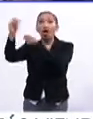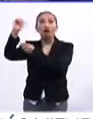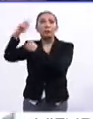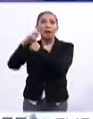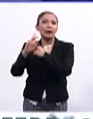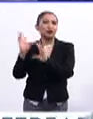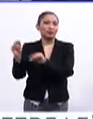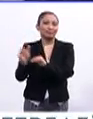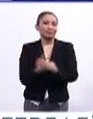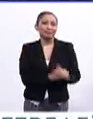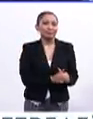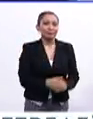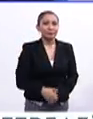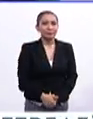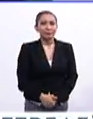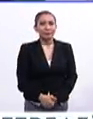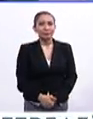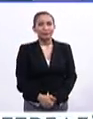más valioso que son los datos.